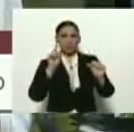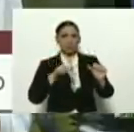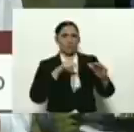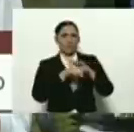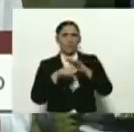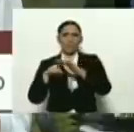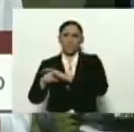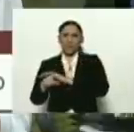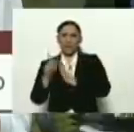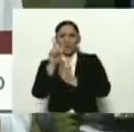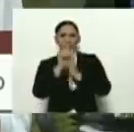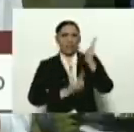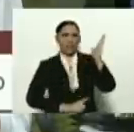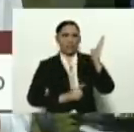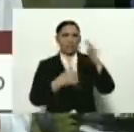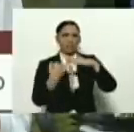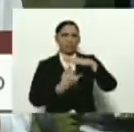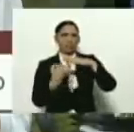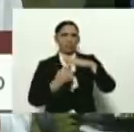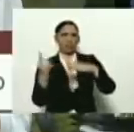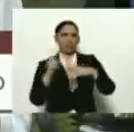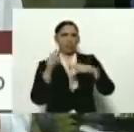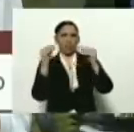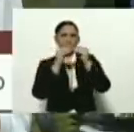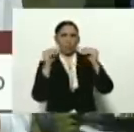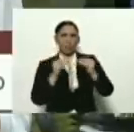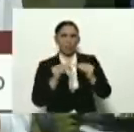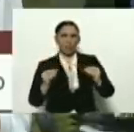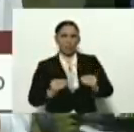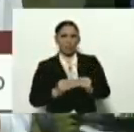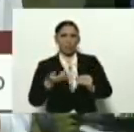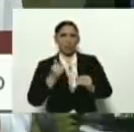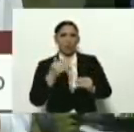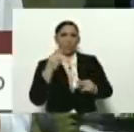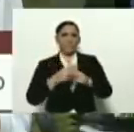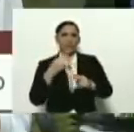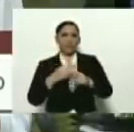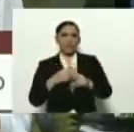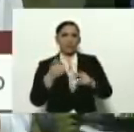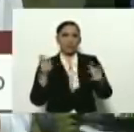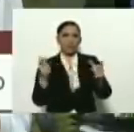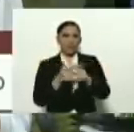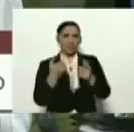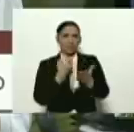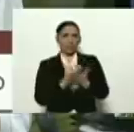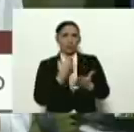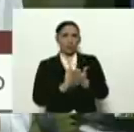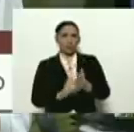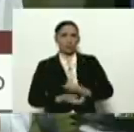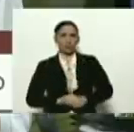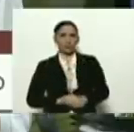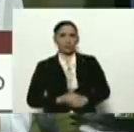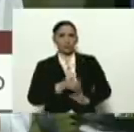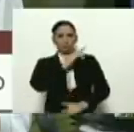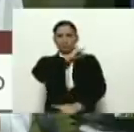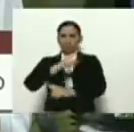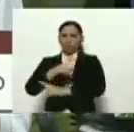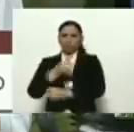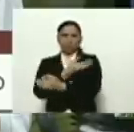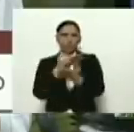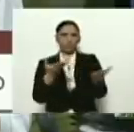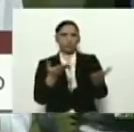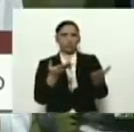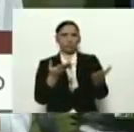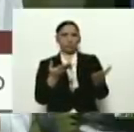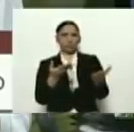lista de jurisdicciones no cooperativas que ponen en peligro sus pequeñas economías. Demandamos para ellos